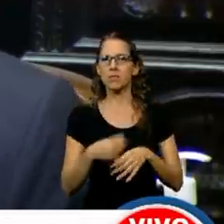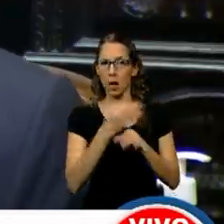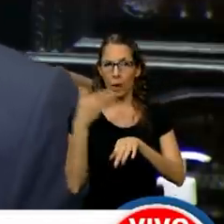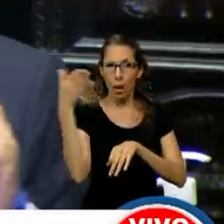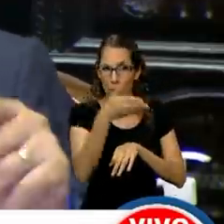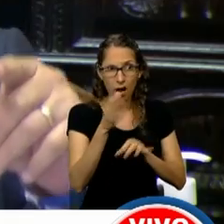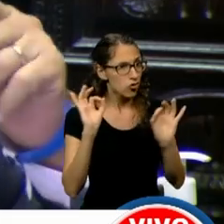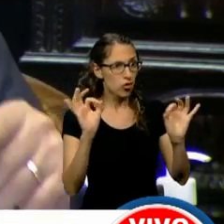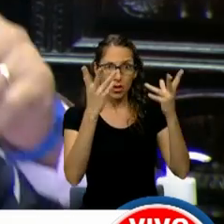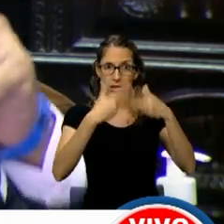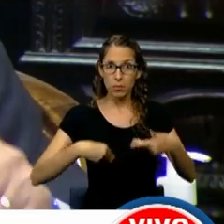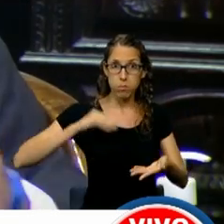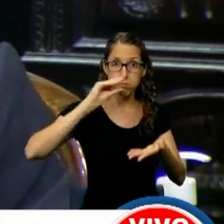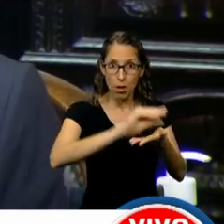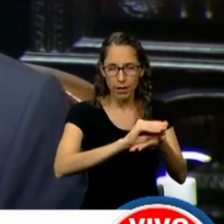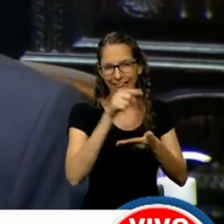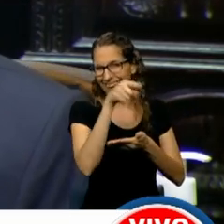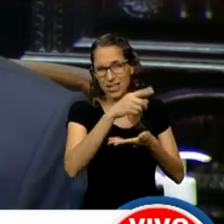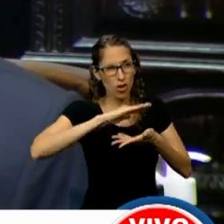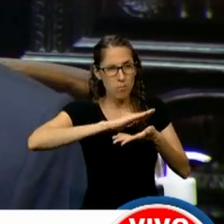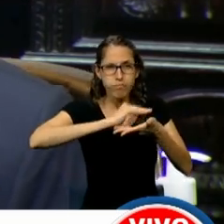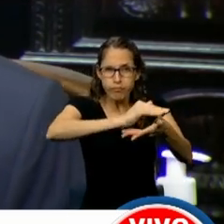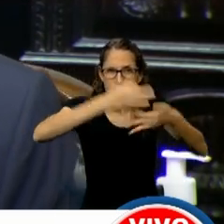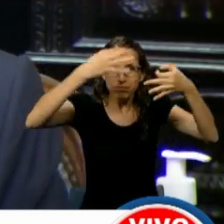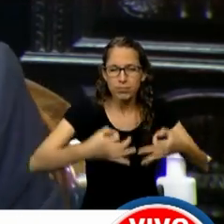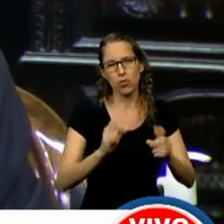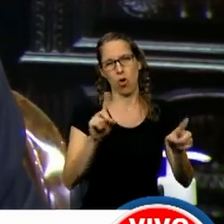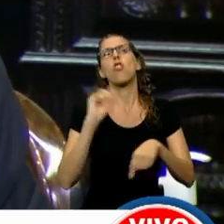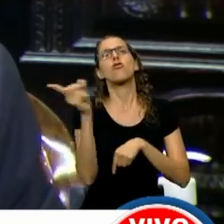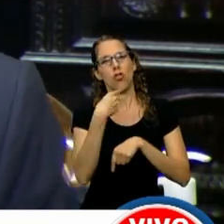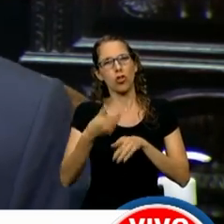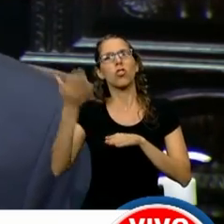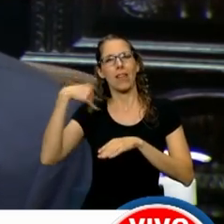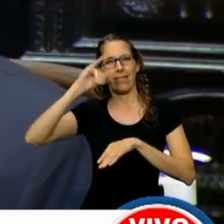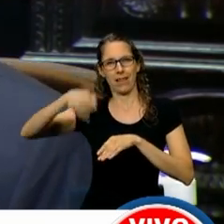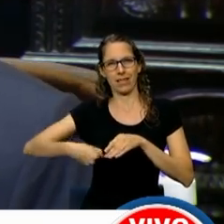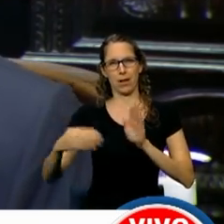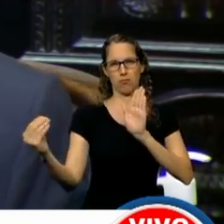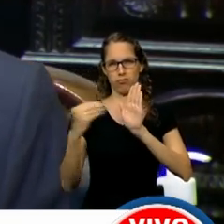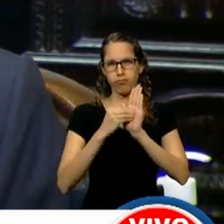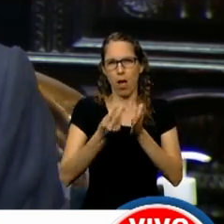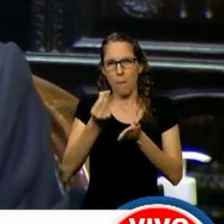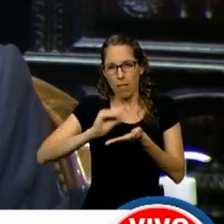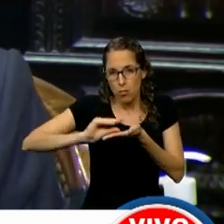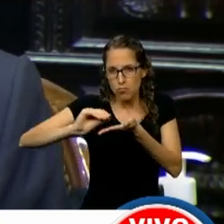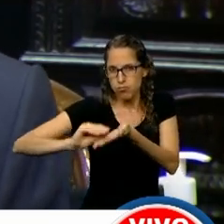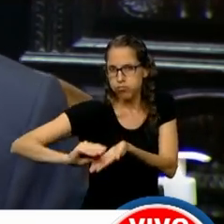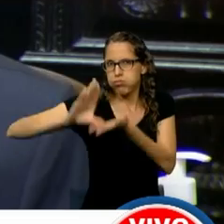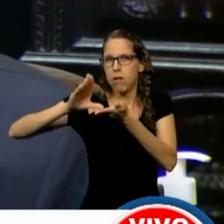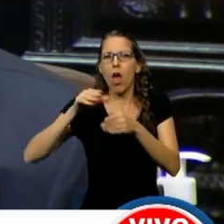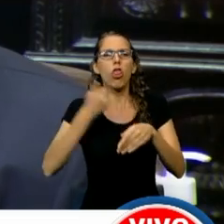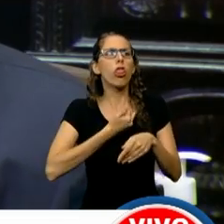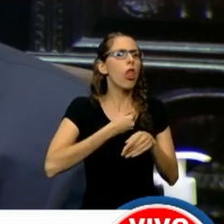beca beca lo que hicimos nosotros cuando la tomamos que subimos los montos que lo pusimos en áreas de conocimiento estratégico